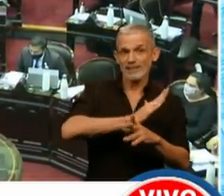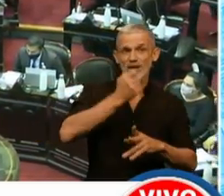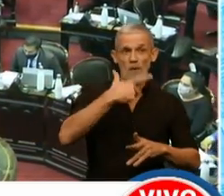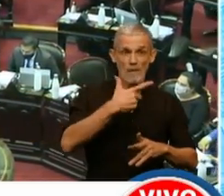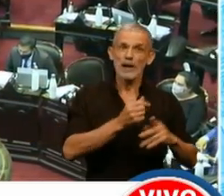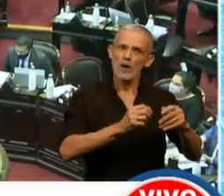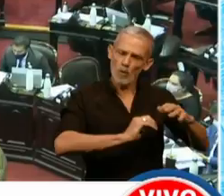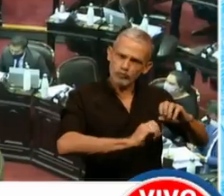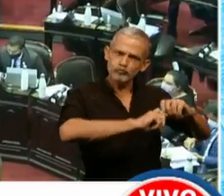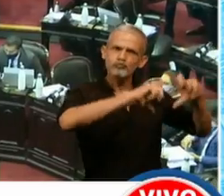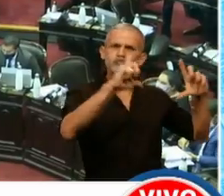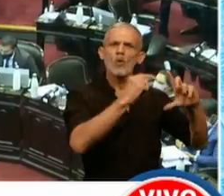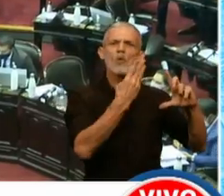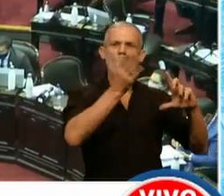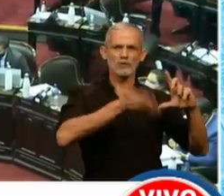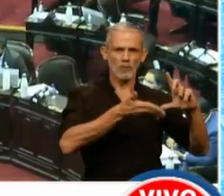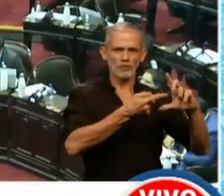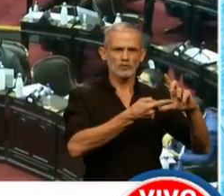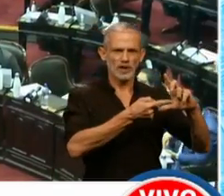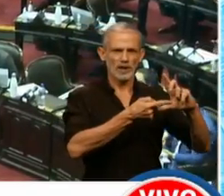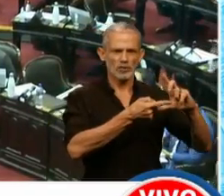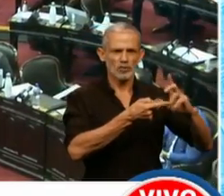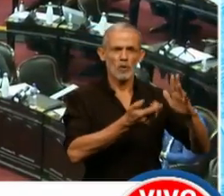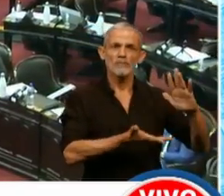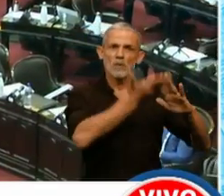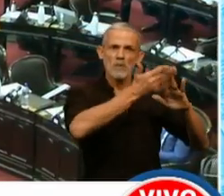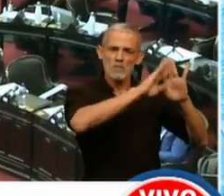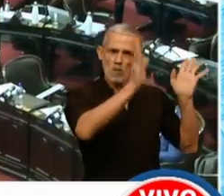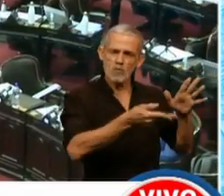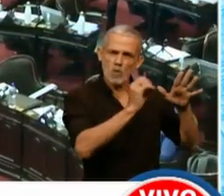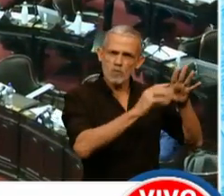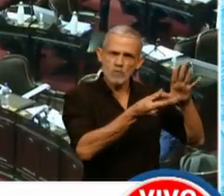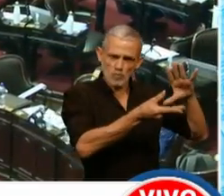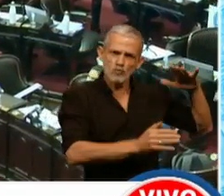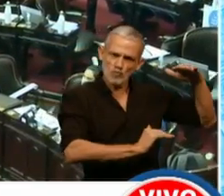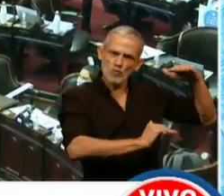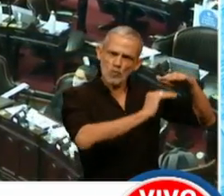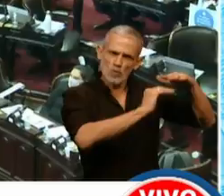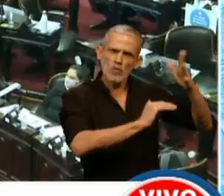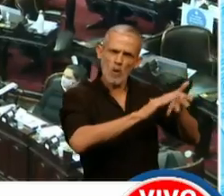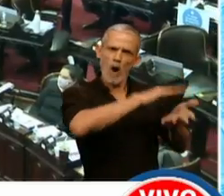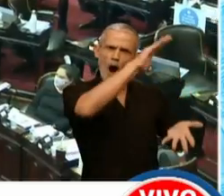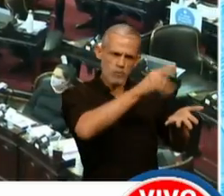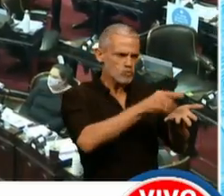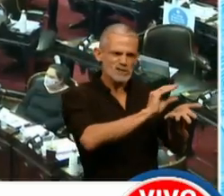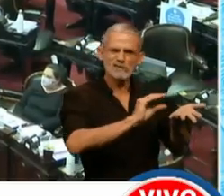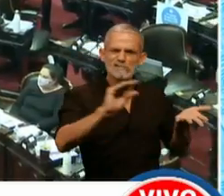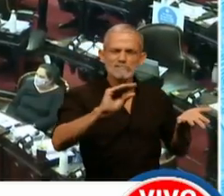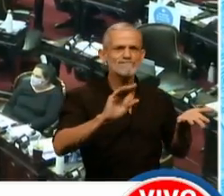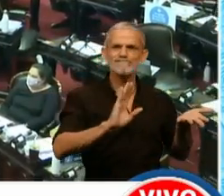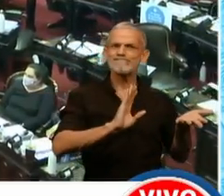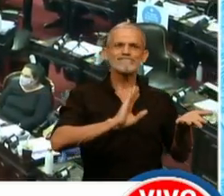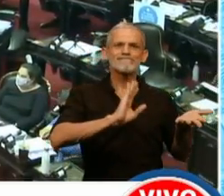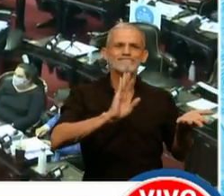incremento en casi un 4% lo dio un solo incremento a